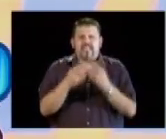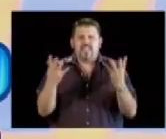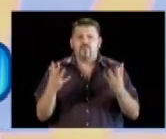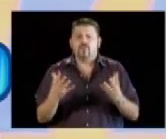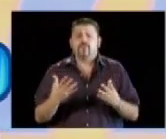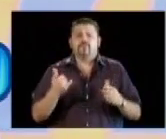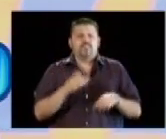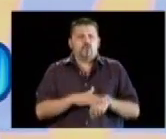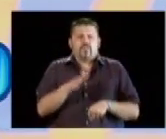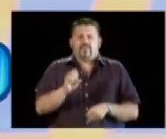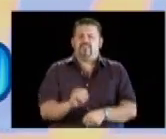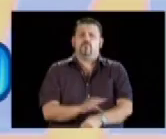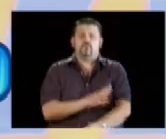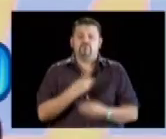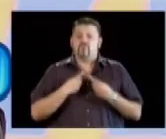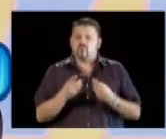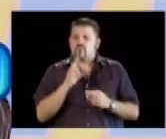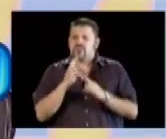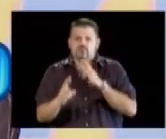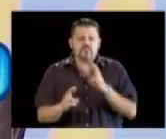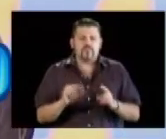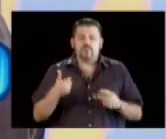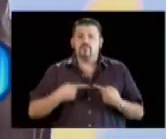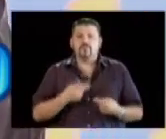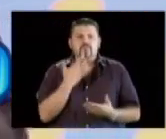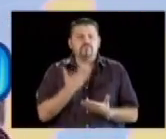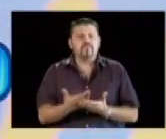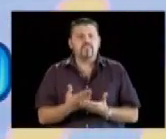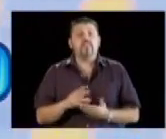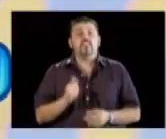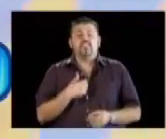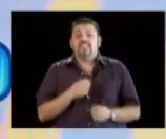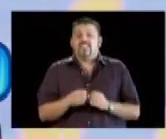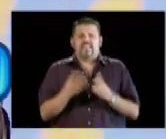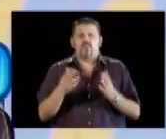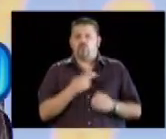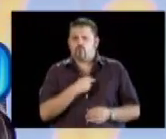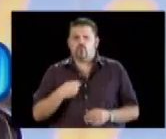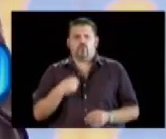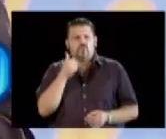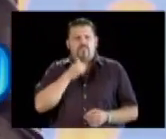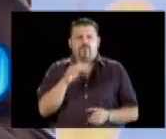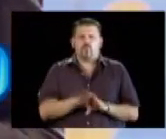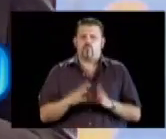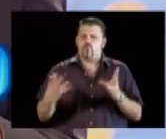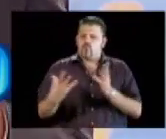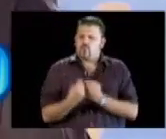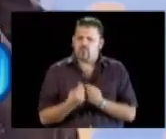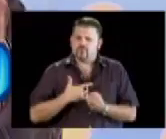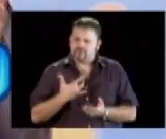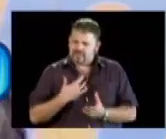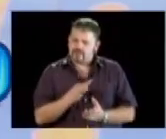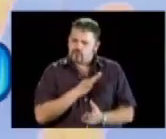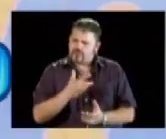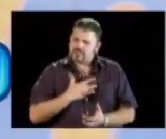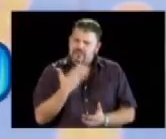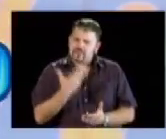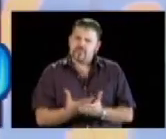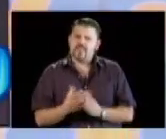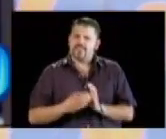les ha emocionado el resultado del producto. Y el momento que compartamos esto, entender muy claro, nos está viendo